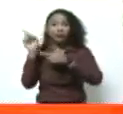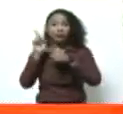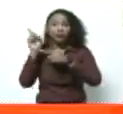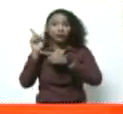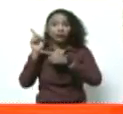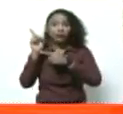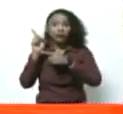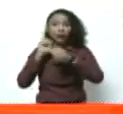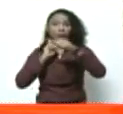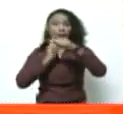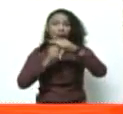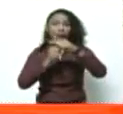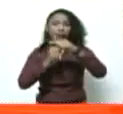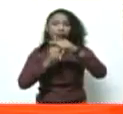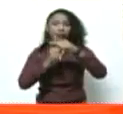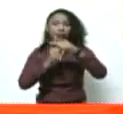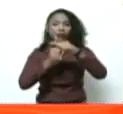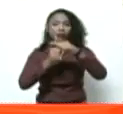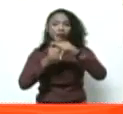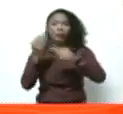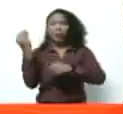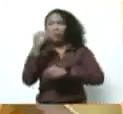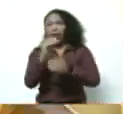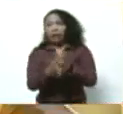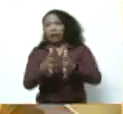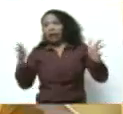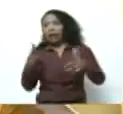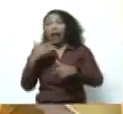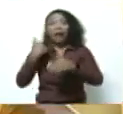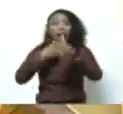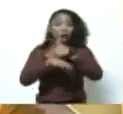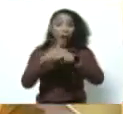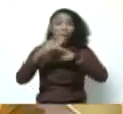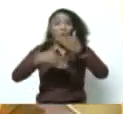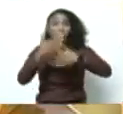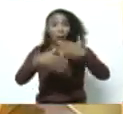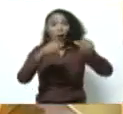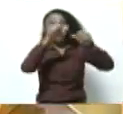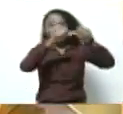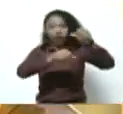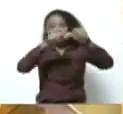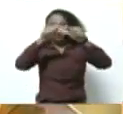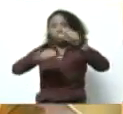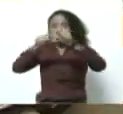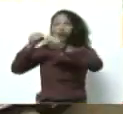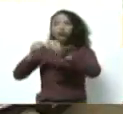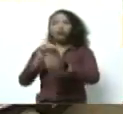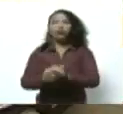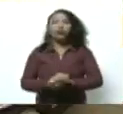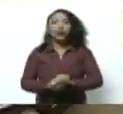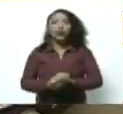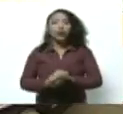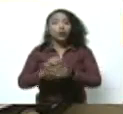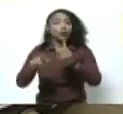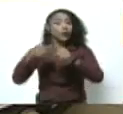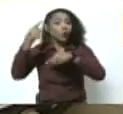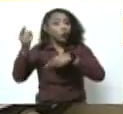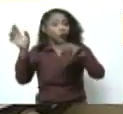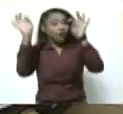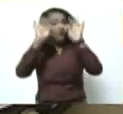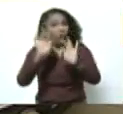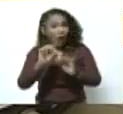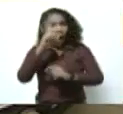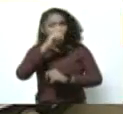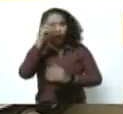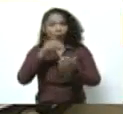esta incautación es mucho más amplia y así la vamos a ir detallando. Por otro lado, en el